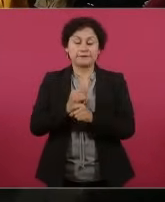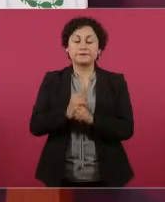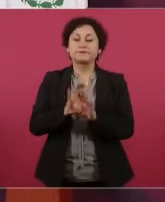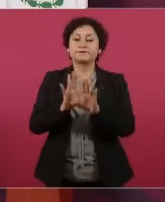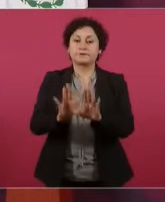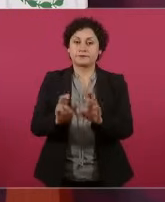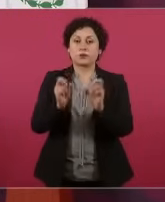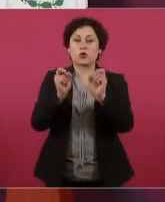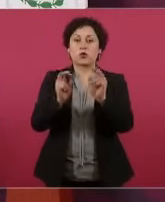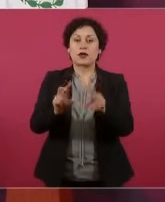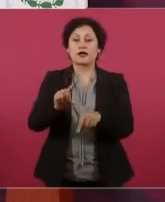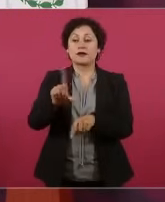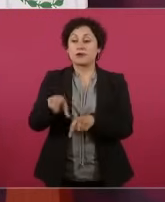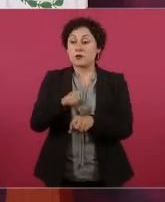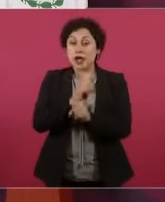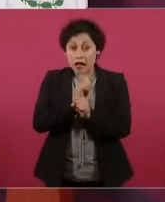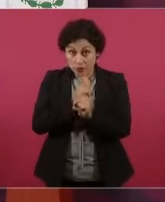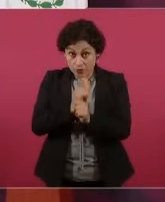esto,